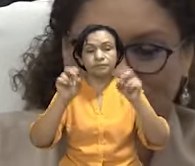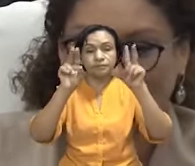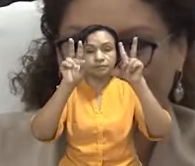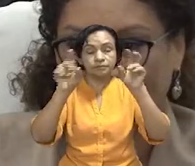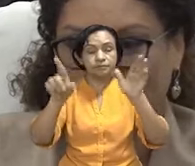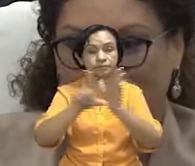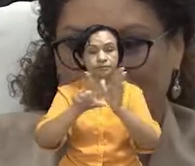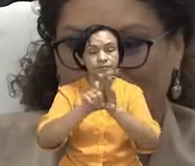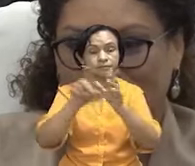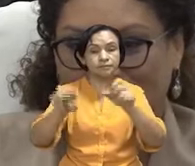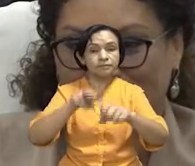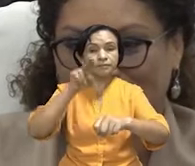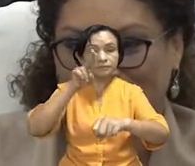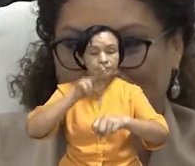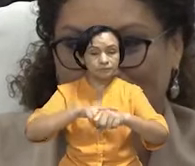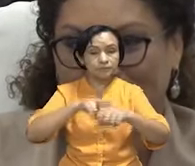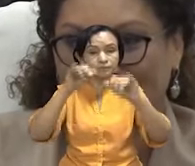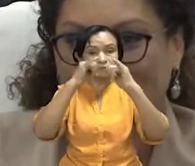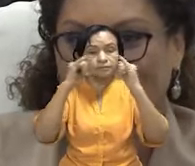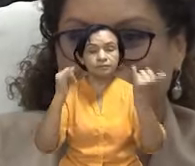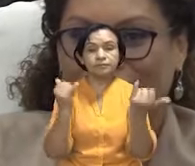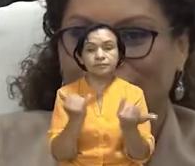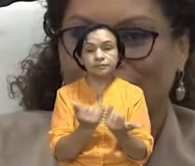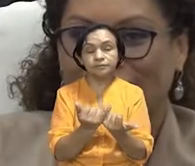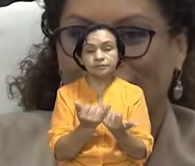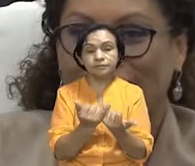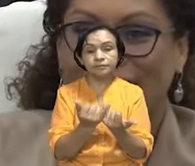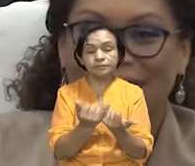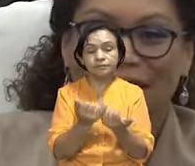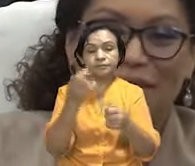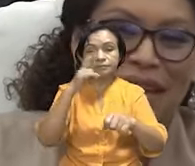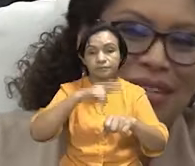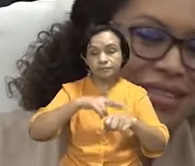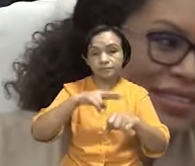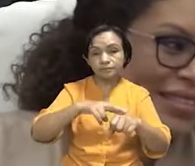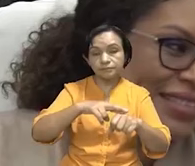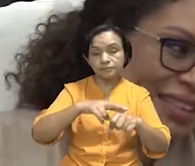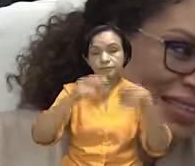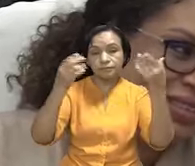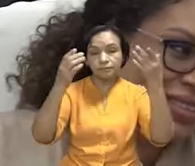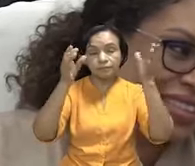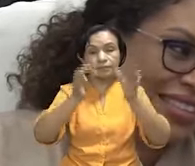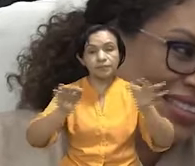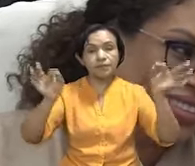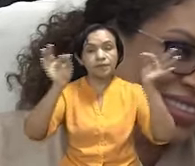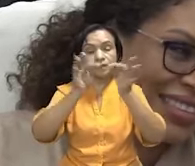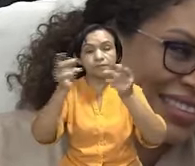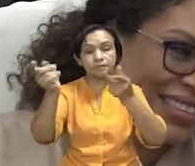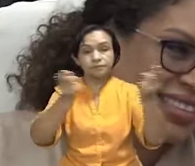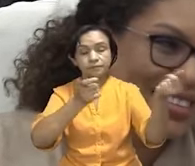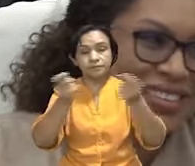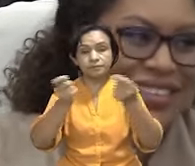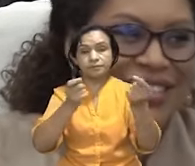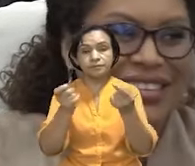marco legal nacional e internacional de las normas y principios que